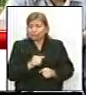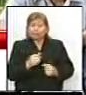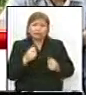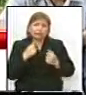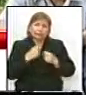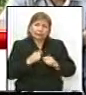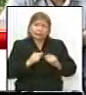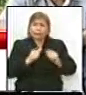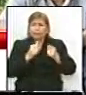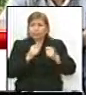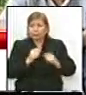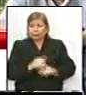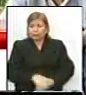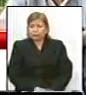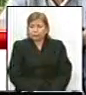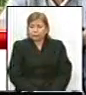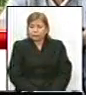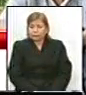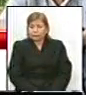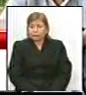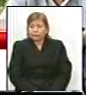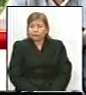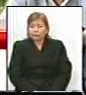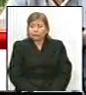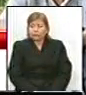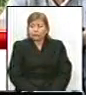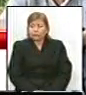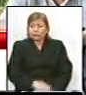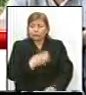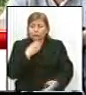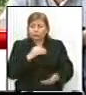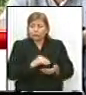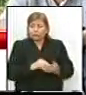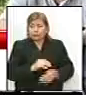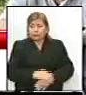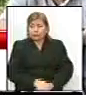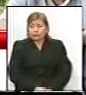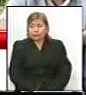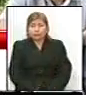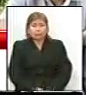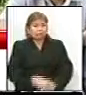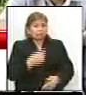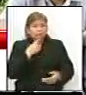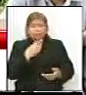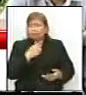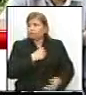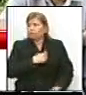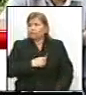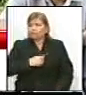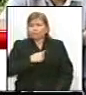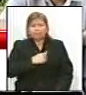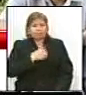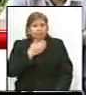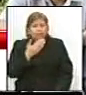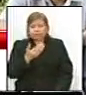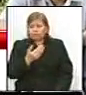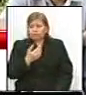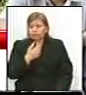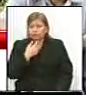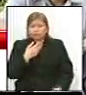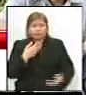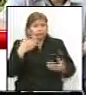incansable de que nuestros hermanos cafetaleros puedan acomodar, en este caso, su producción. Lamentablemente, venimos siendo diezmados por las